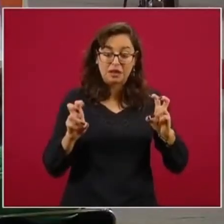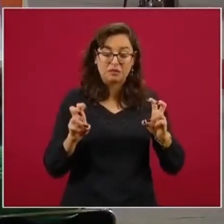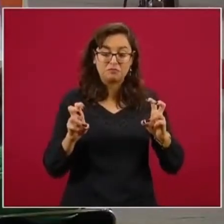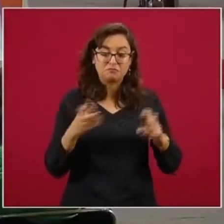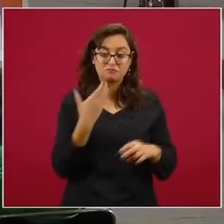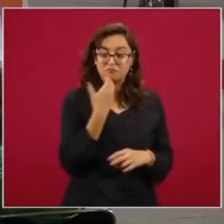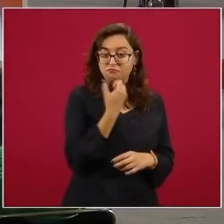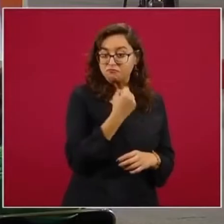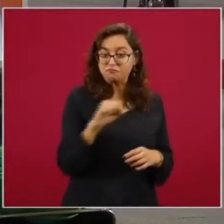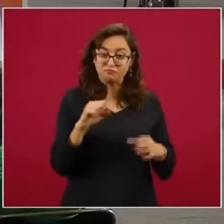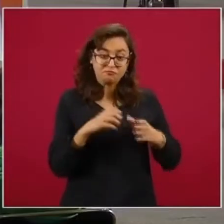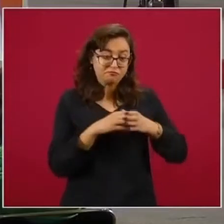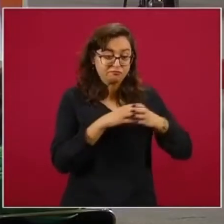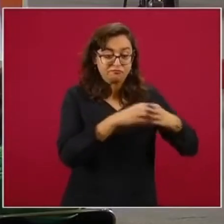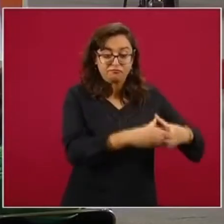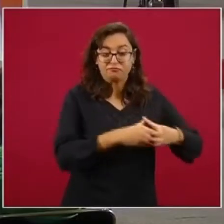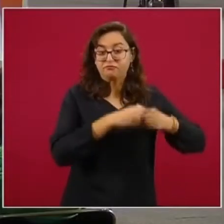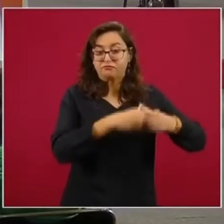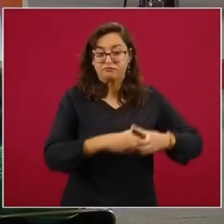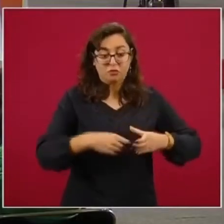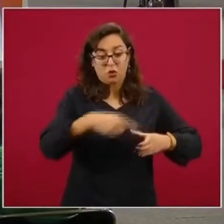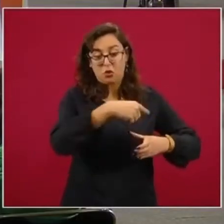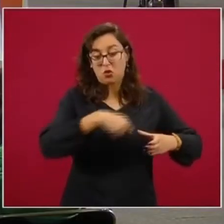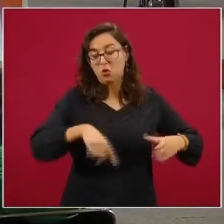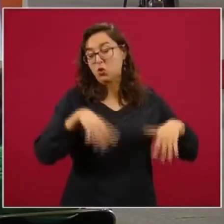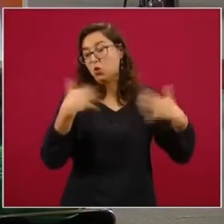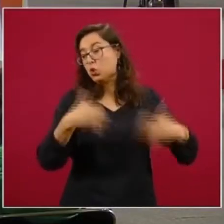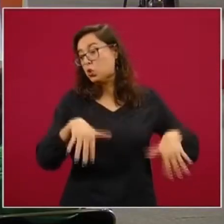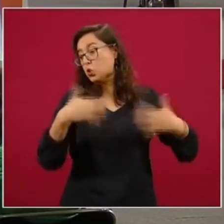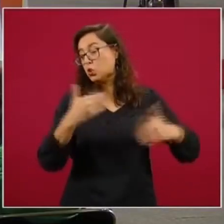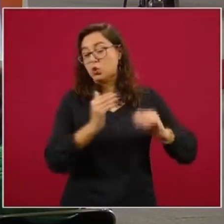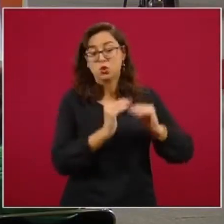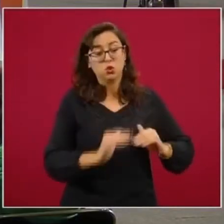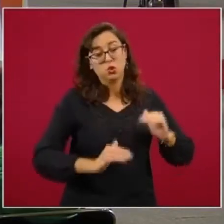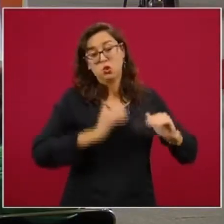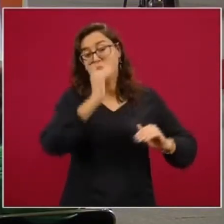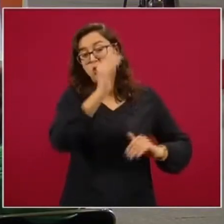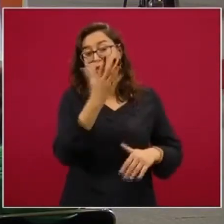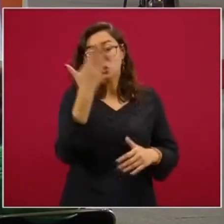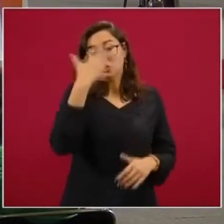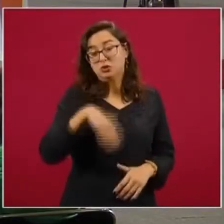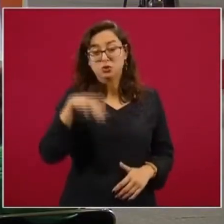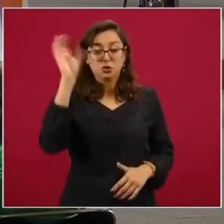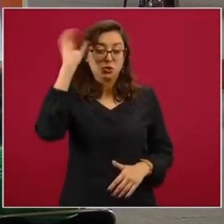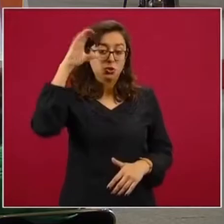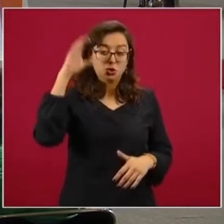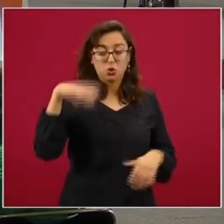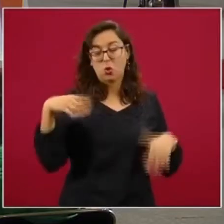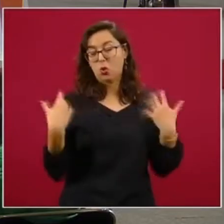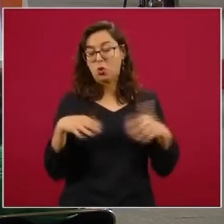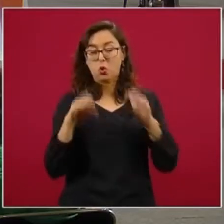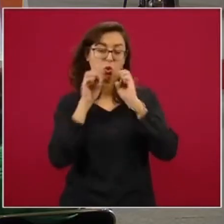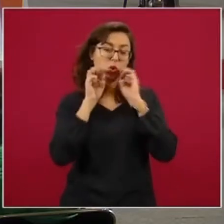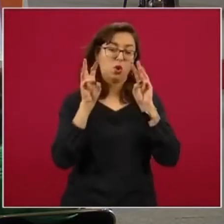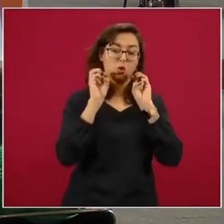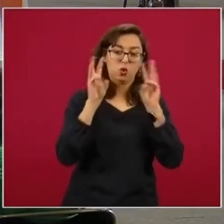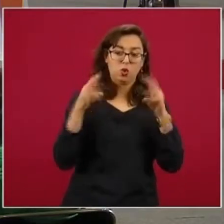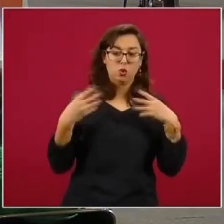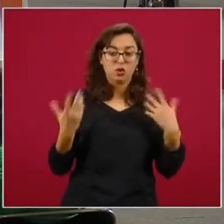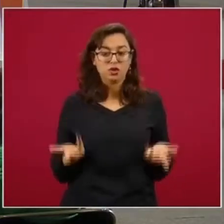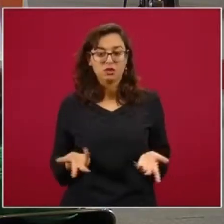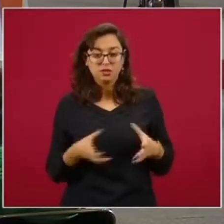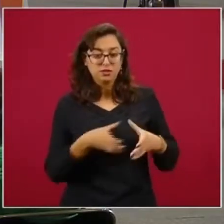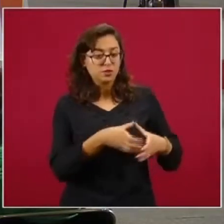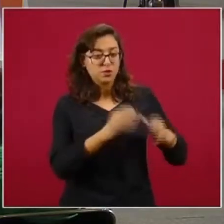A los técnicos se les consideraba como científicos o se creían científicos y